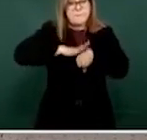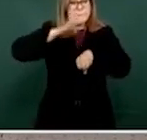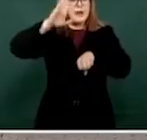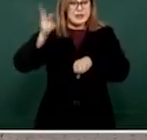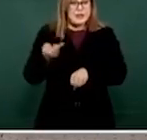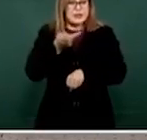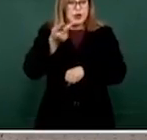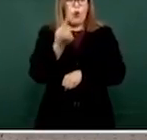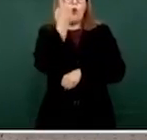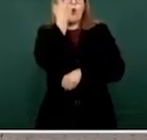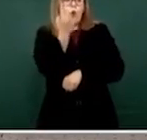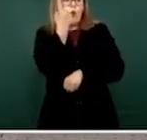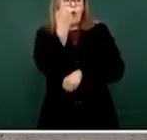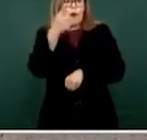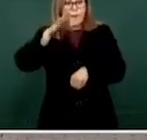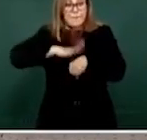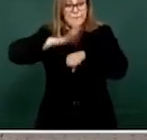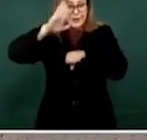Una más.